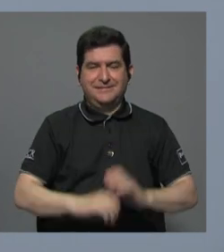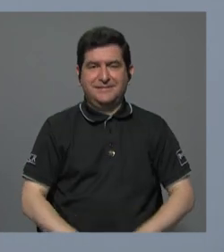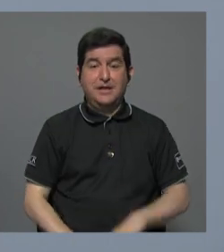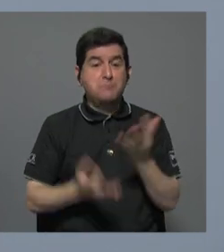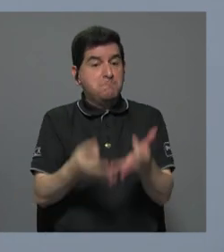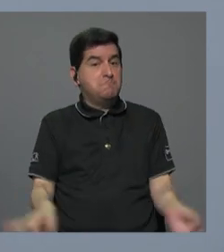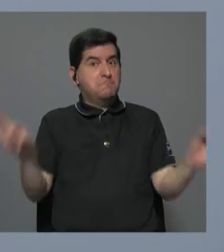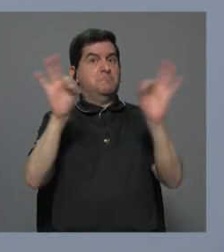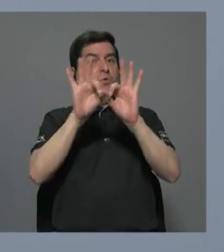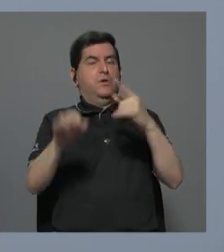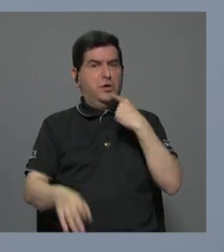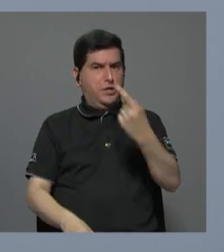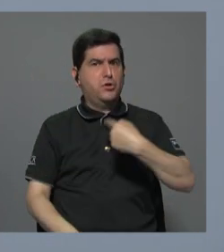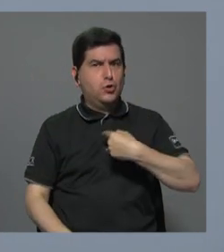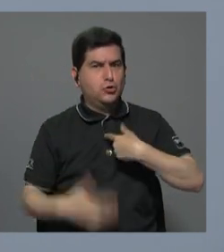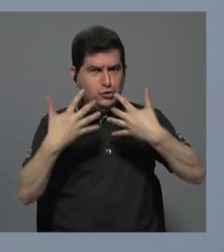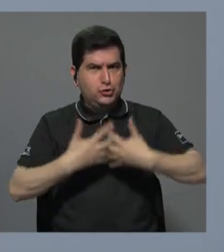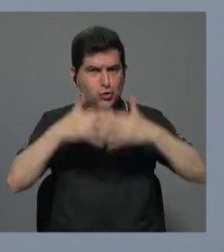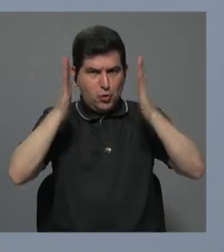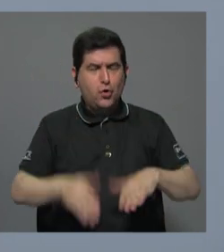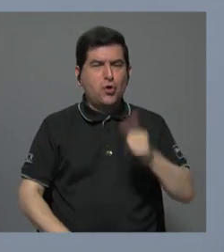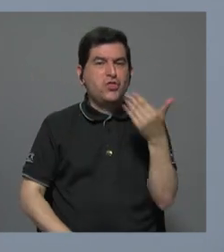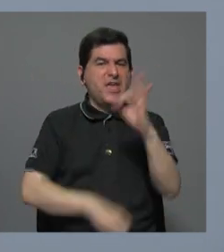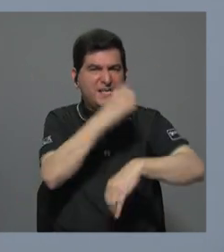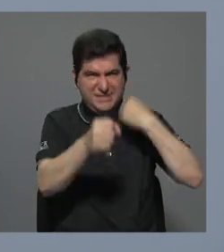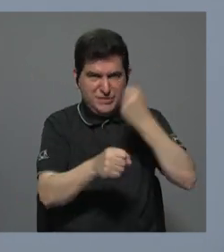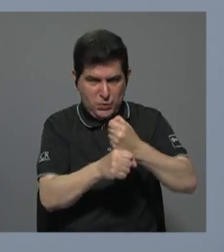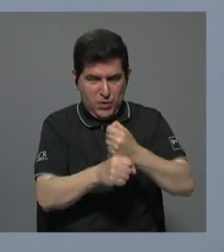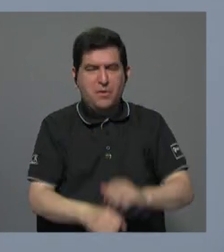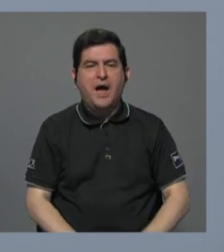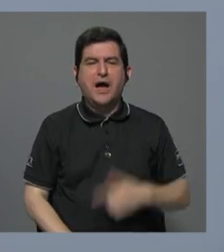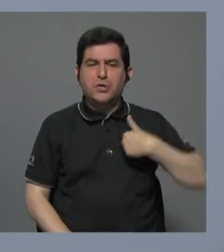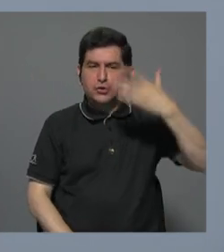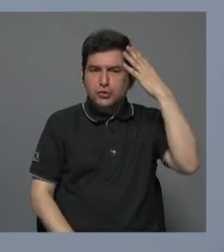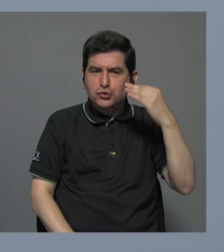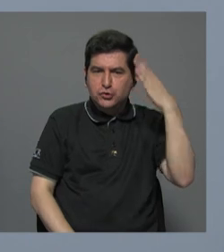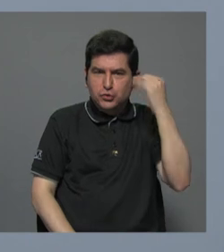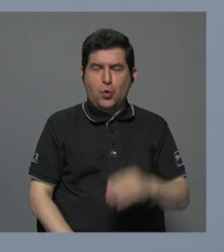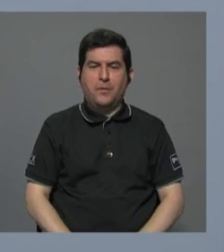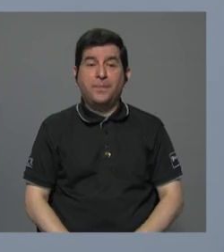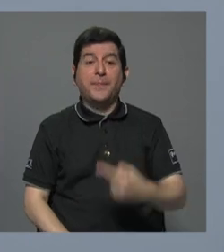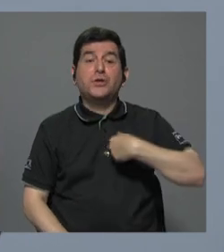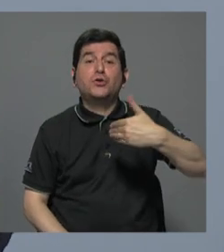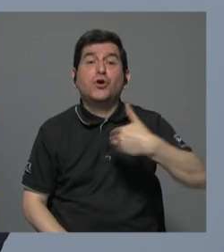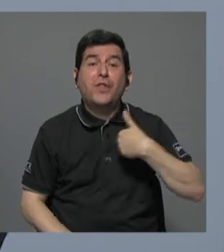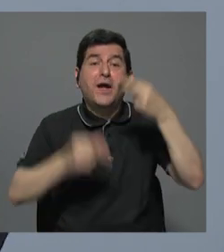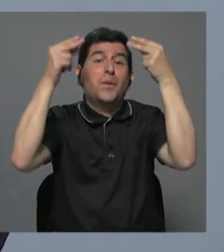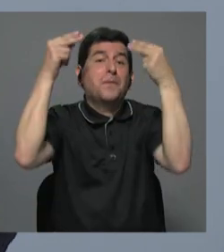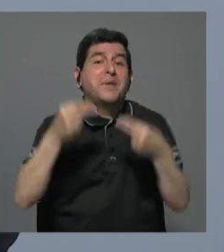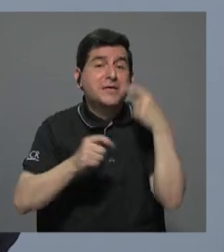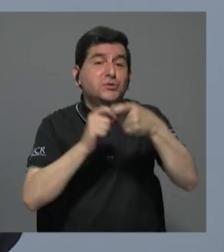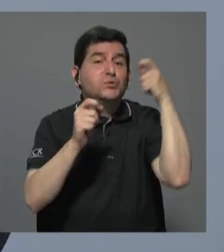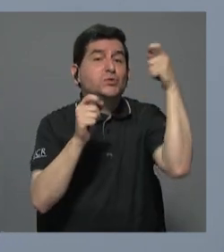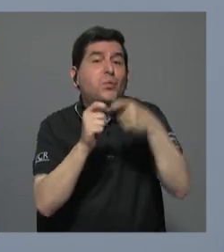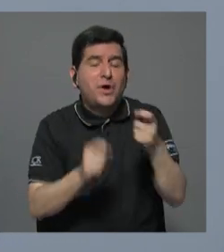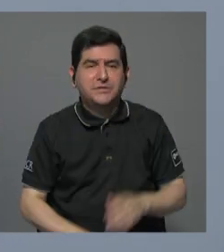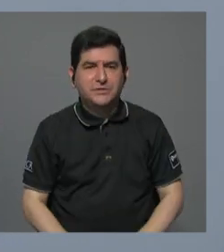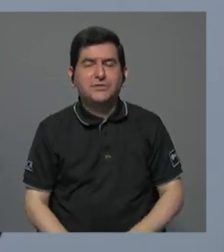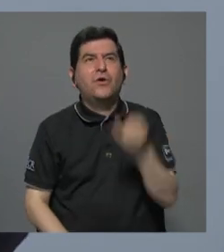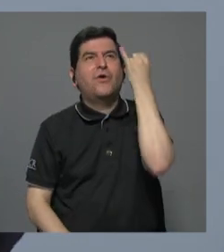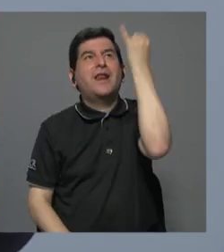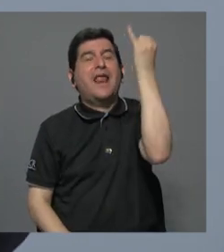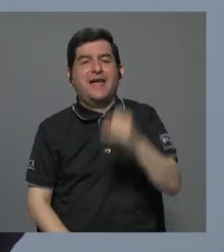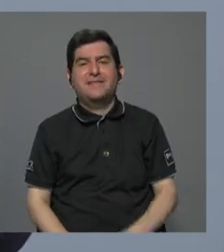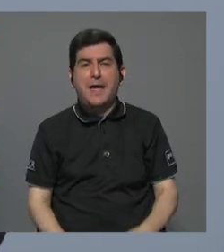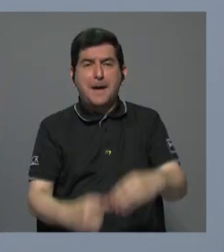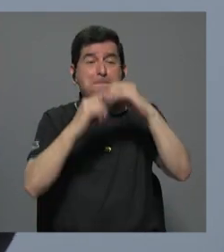eso es fundamental y se lo digo como empresario con más de 19 años de experiencia y es que si yo tengo un presupuesto determinado el concepto